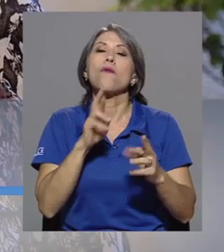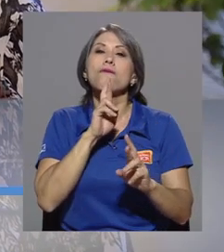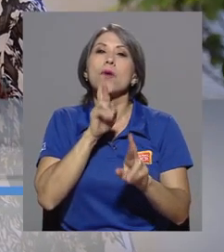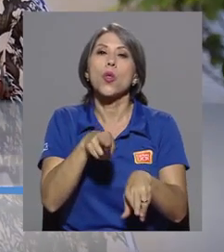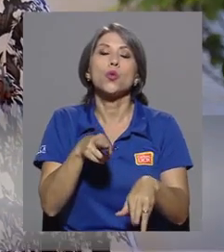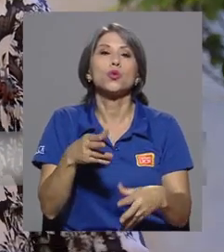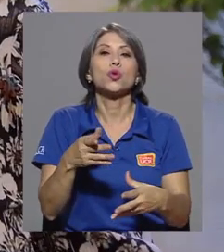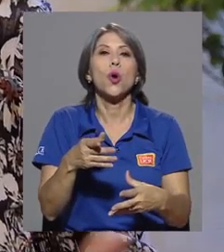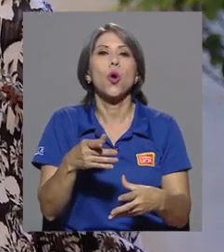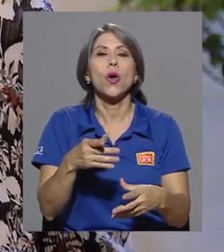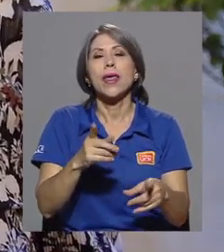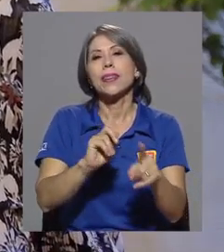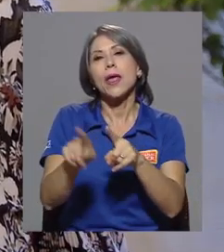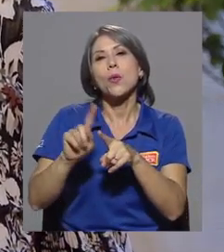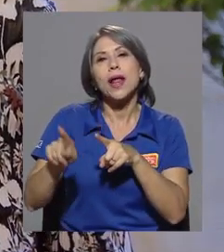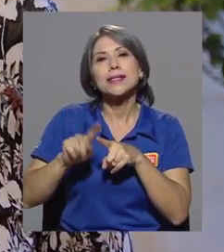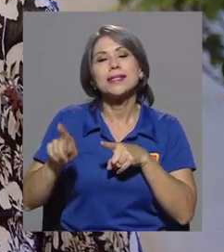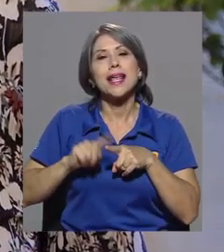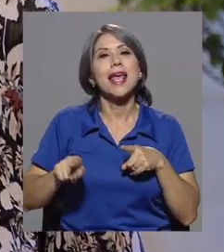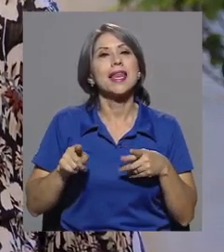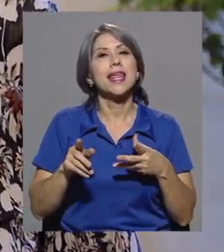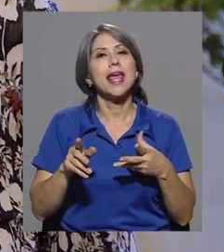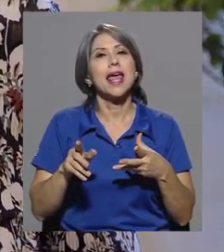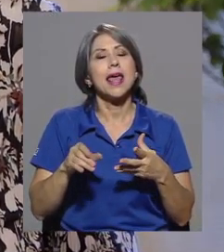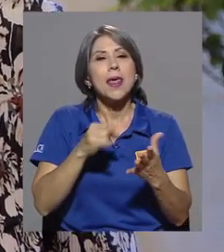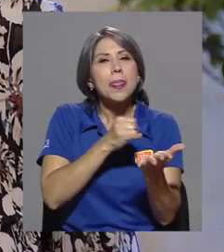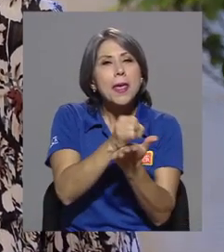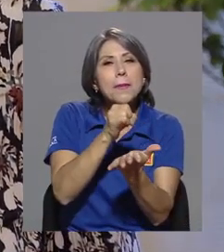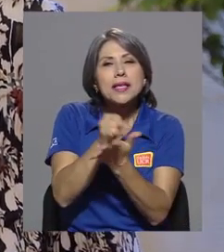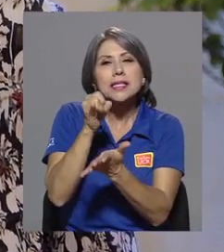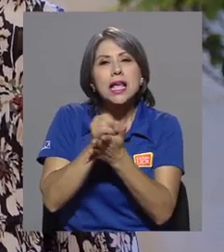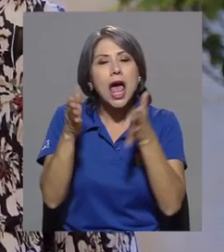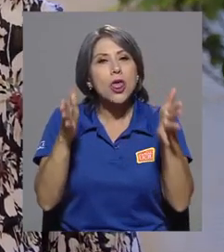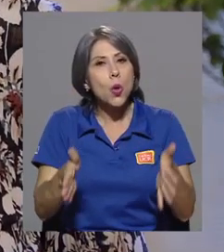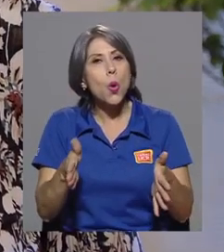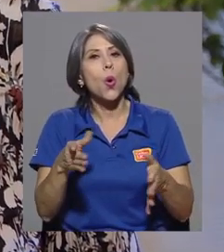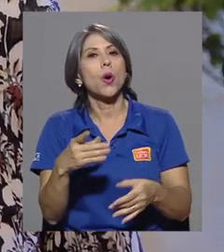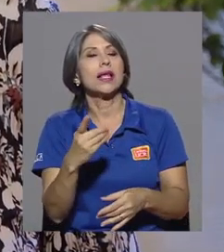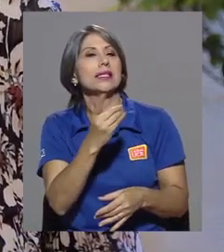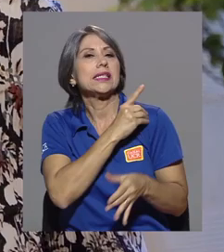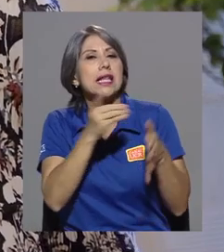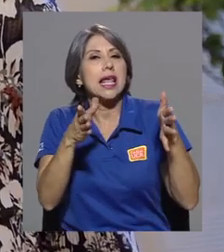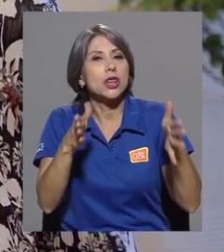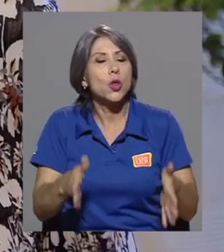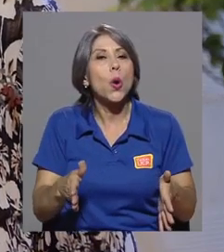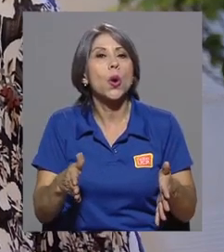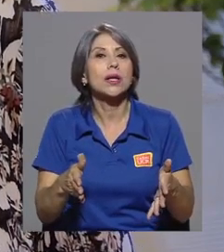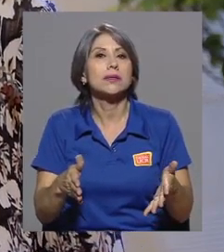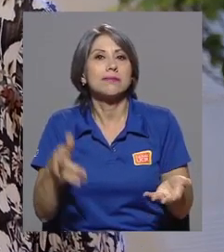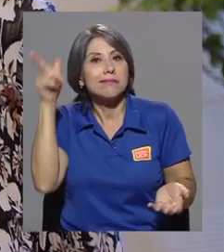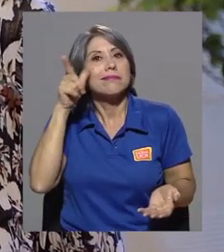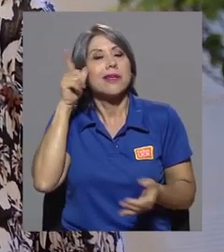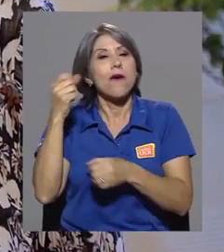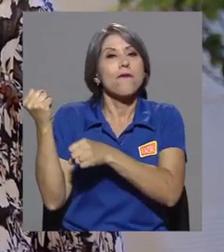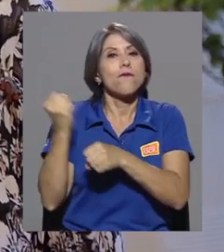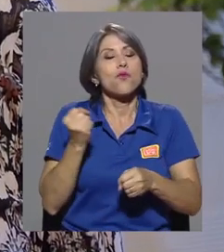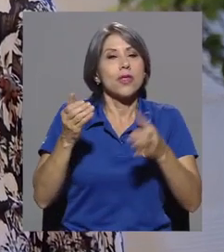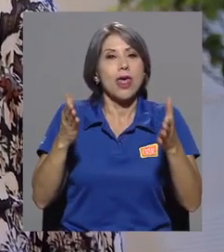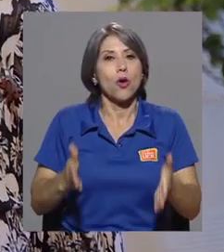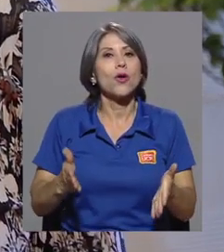producto de una serie de investigadores, de directores y por supuesto pues, de los